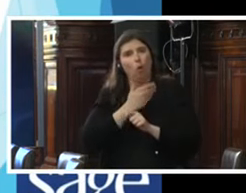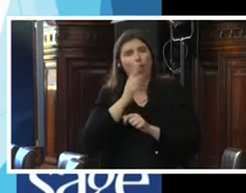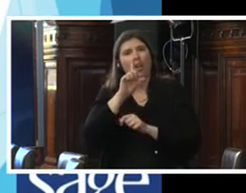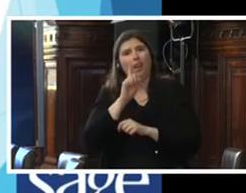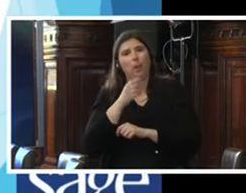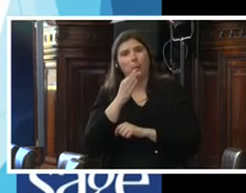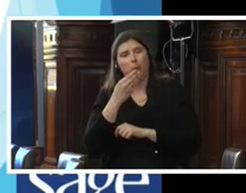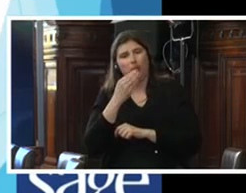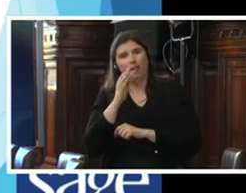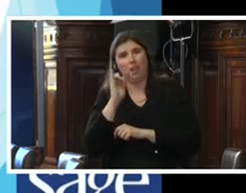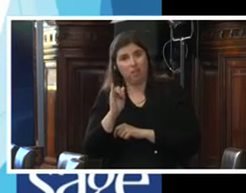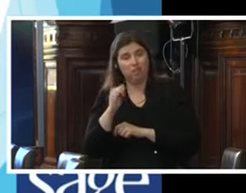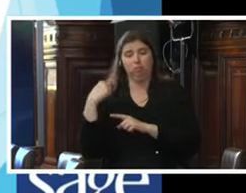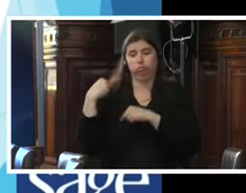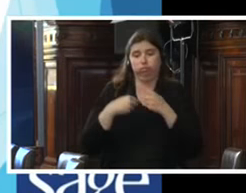fórmula